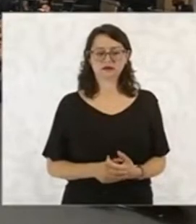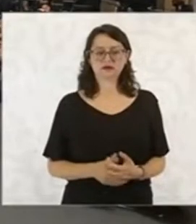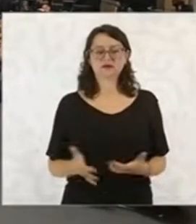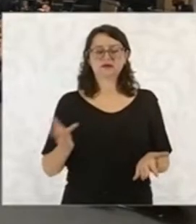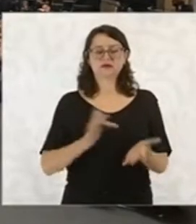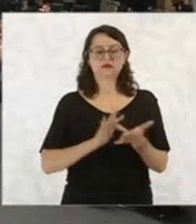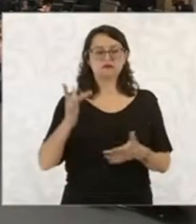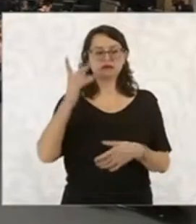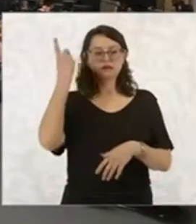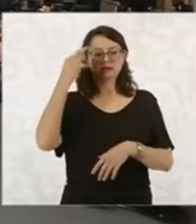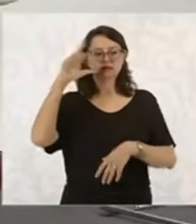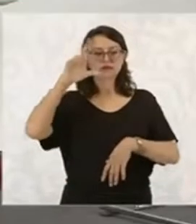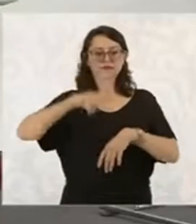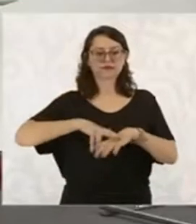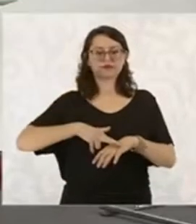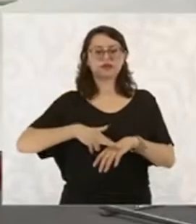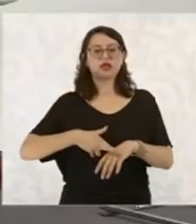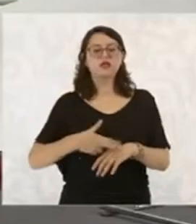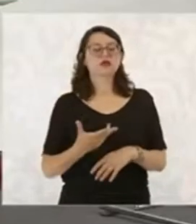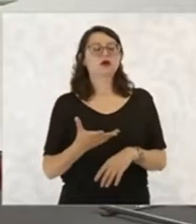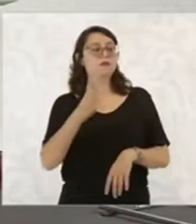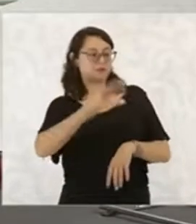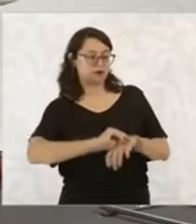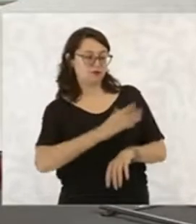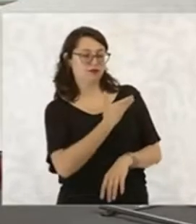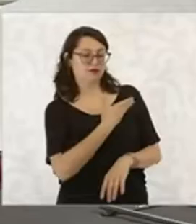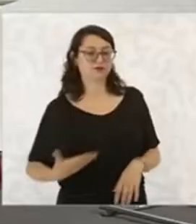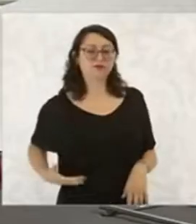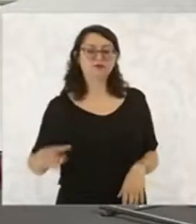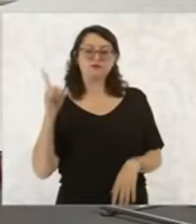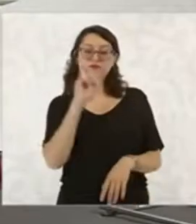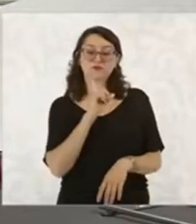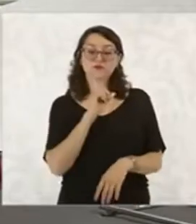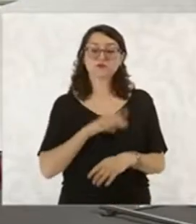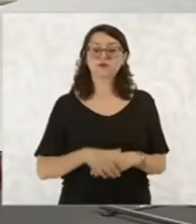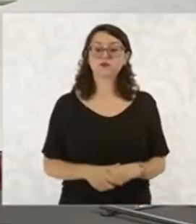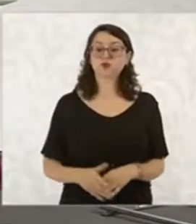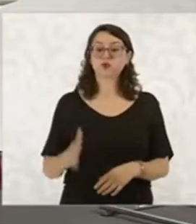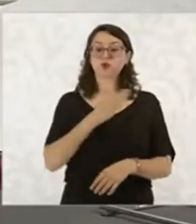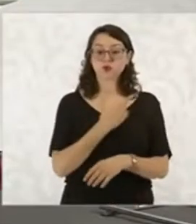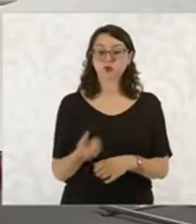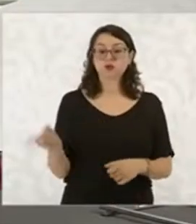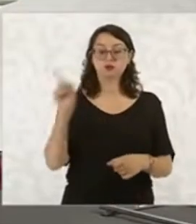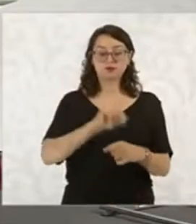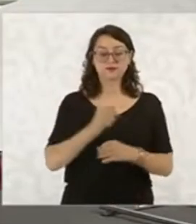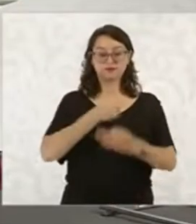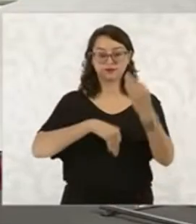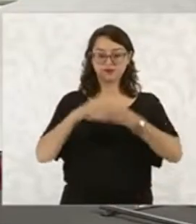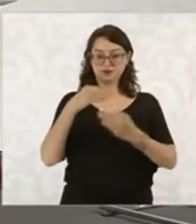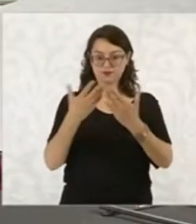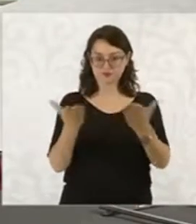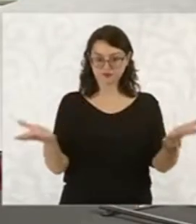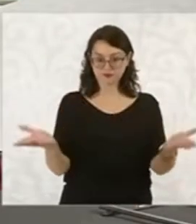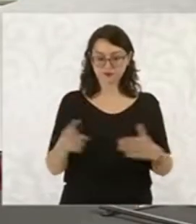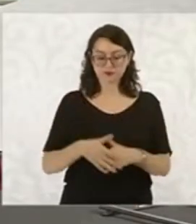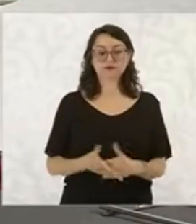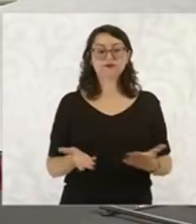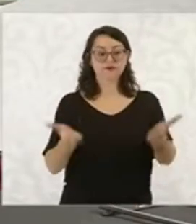Gracias, director. Con su permiso, Presidenta. Buenos días. Si me ayudan con la siguiente, por